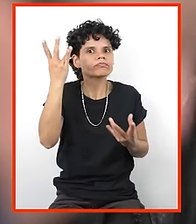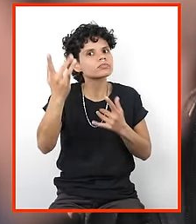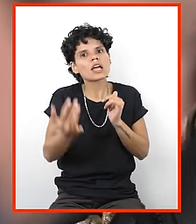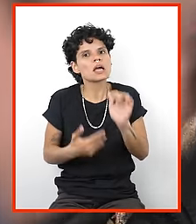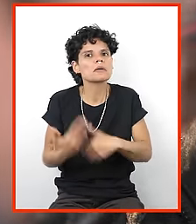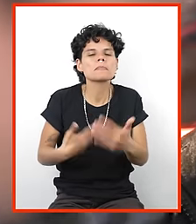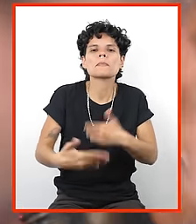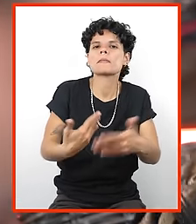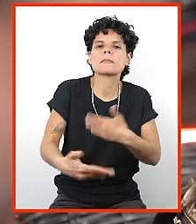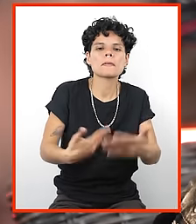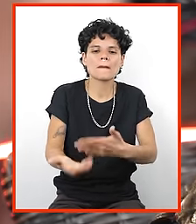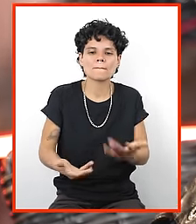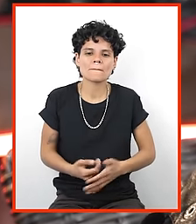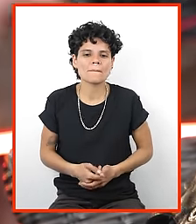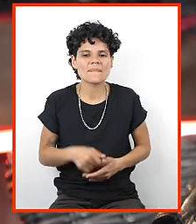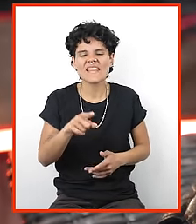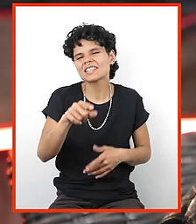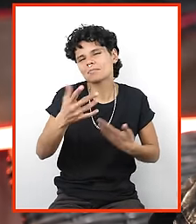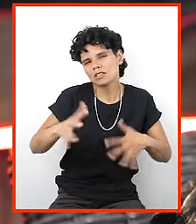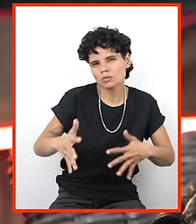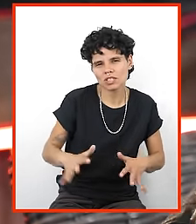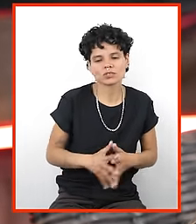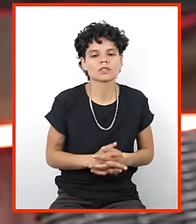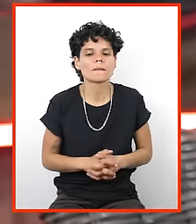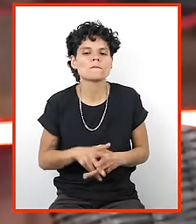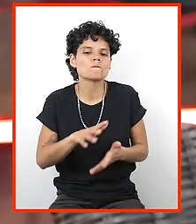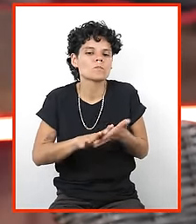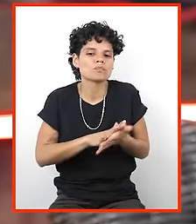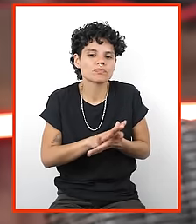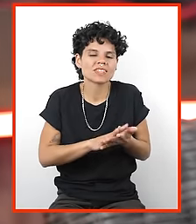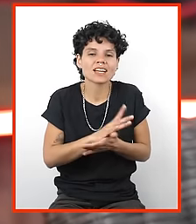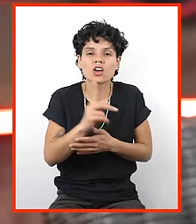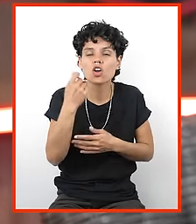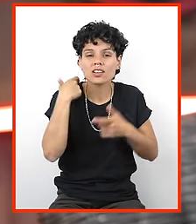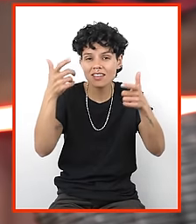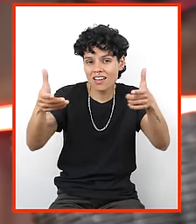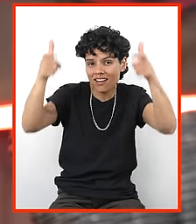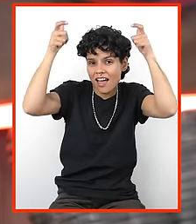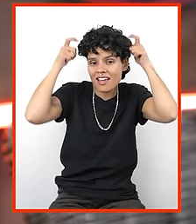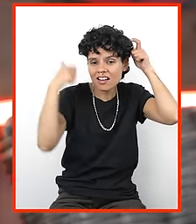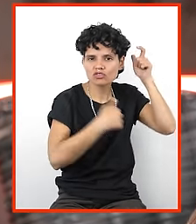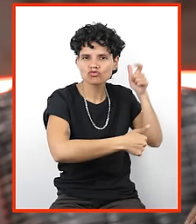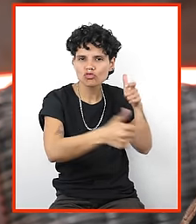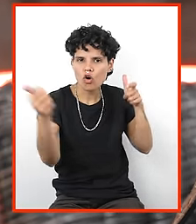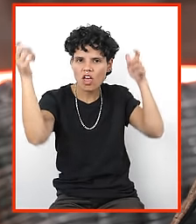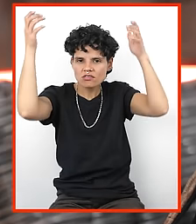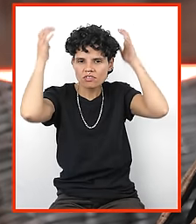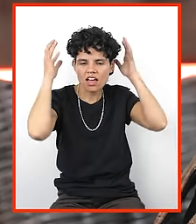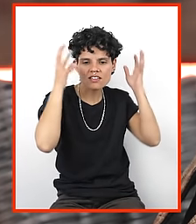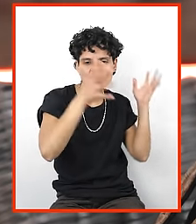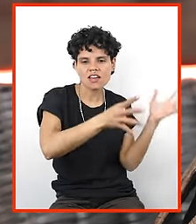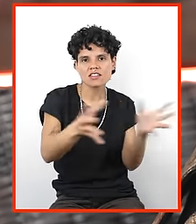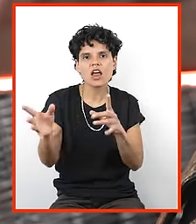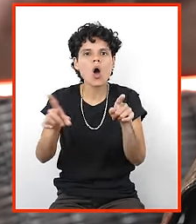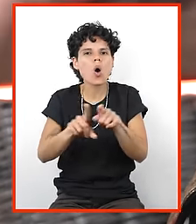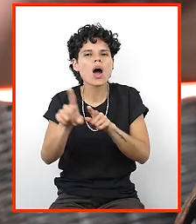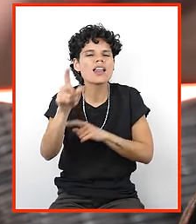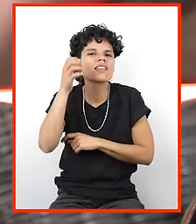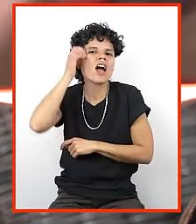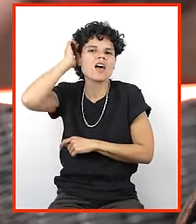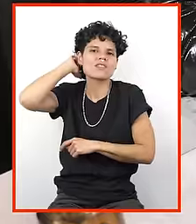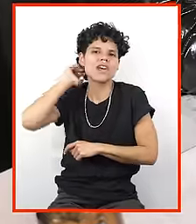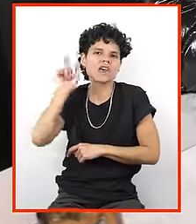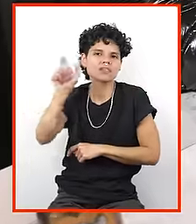a desarrollar todo, ¿cachai? Sí, así como que son mis procesos creativos. Por ejemplo, con Todas Seremos Reinas fue como que me basé en el poema de